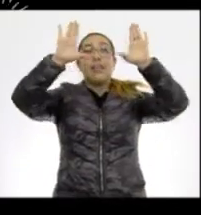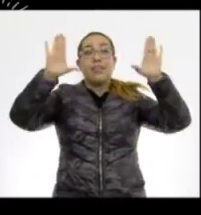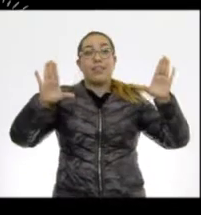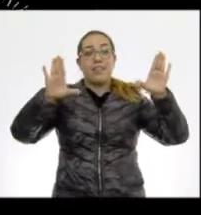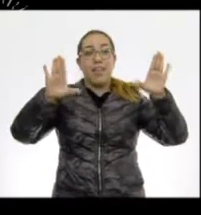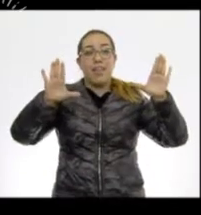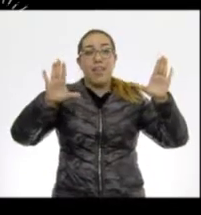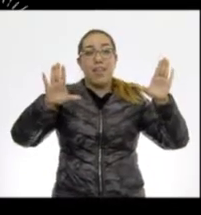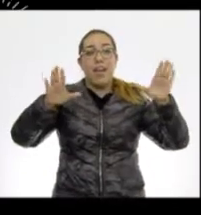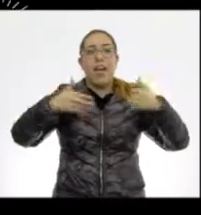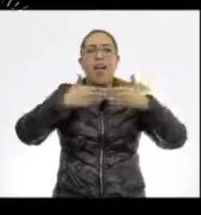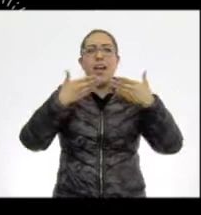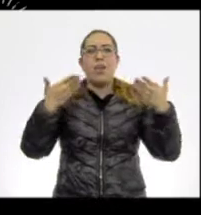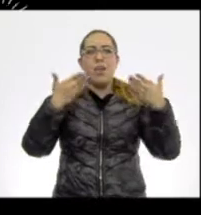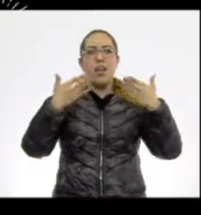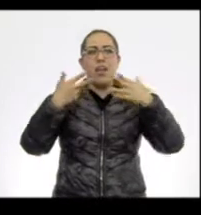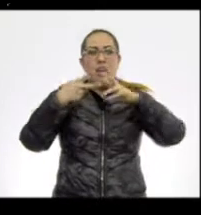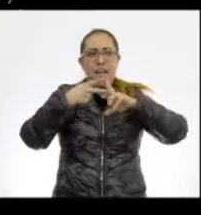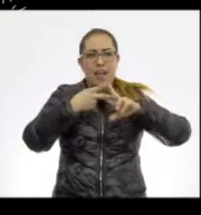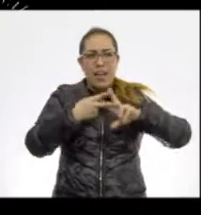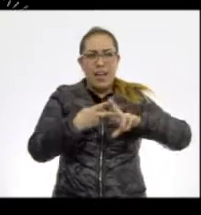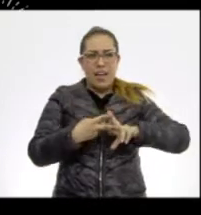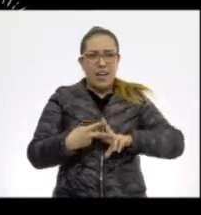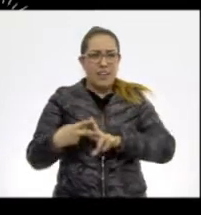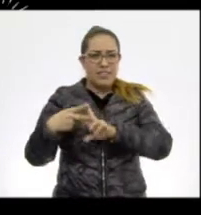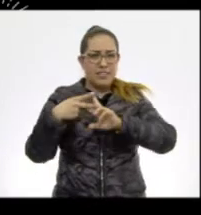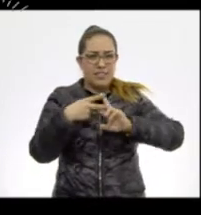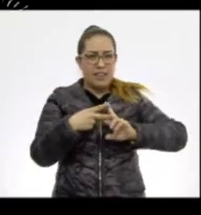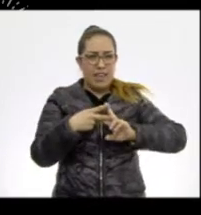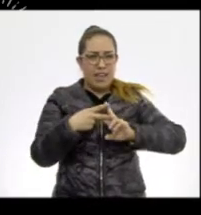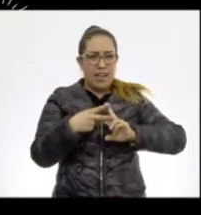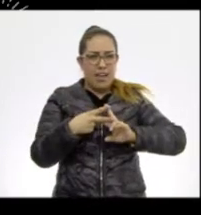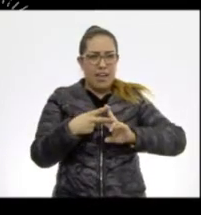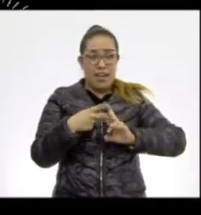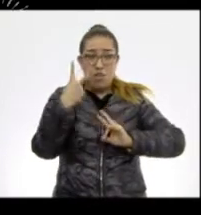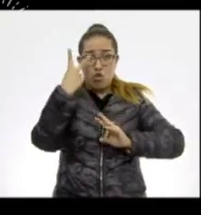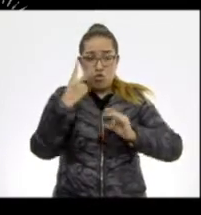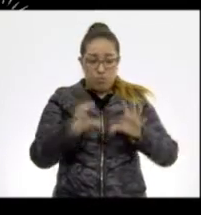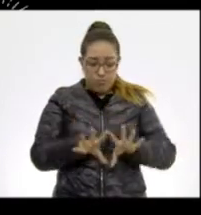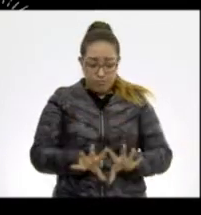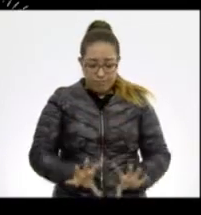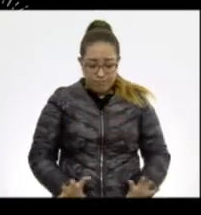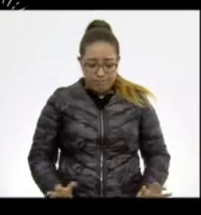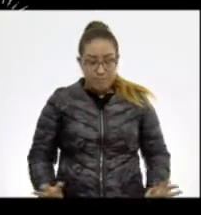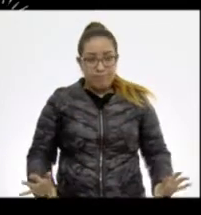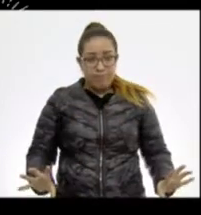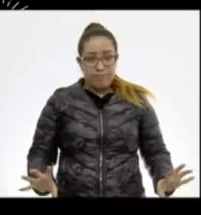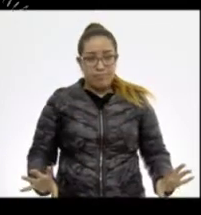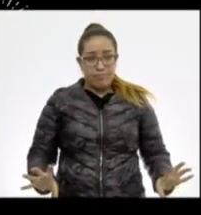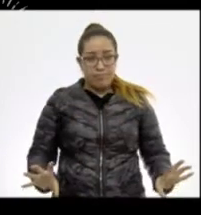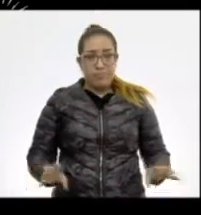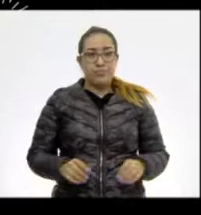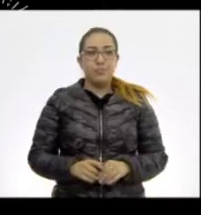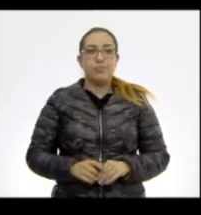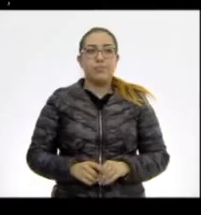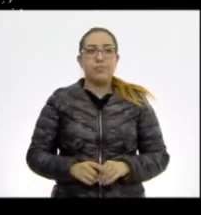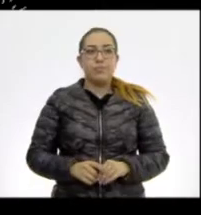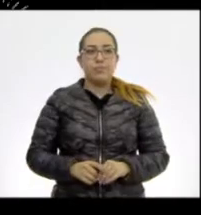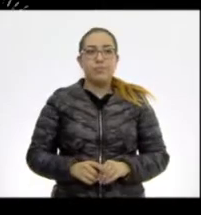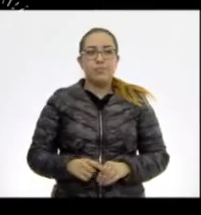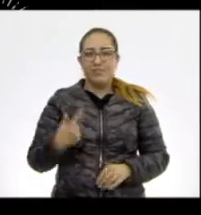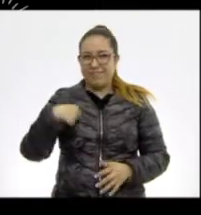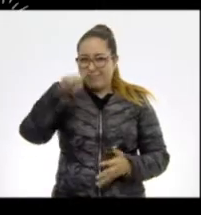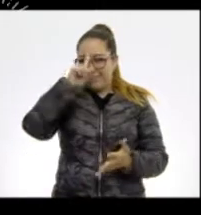Y ahora voy a bajar y voy a colocar dos en el piso. Creo que me